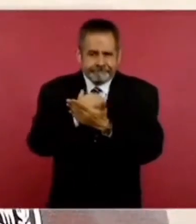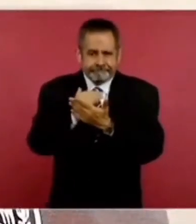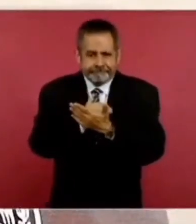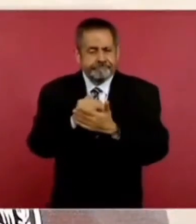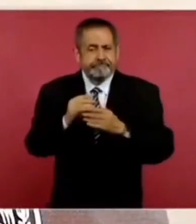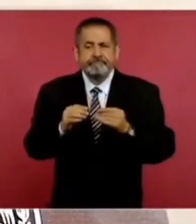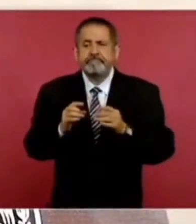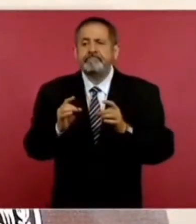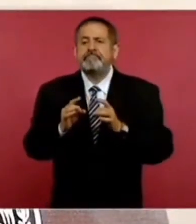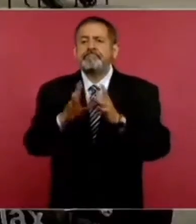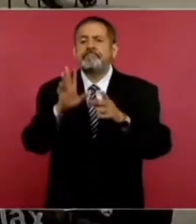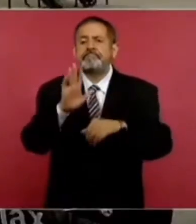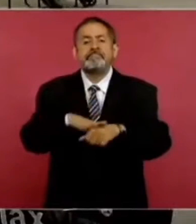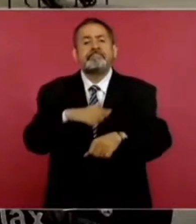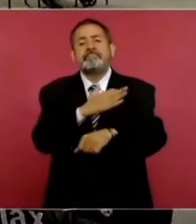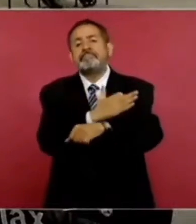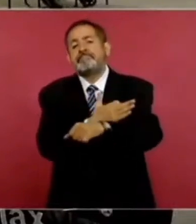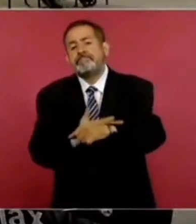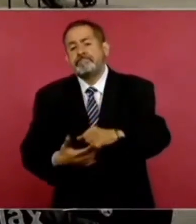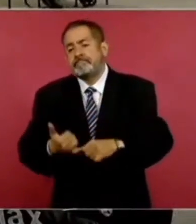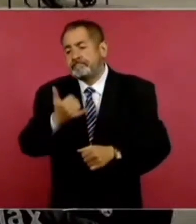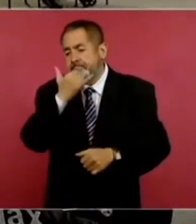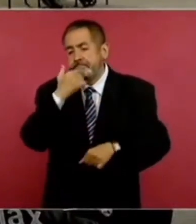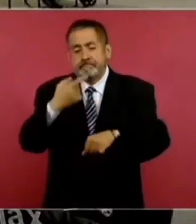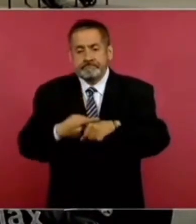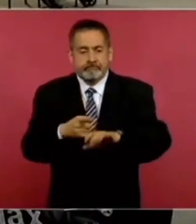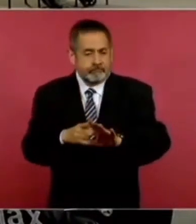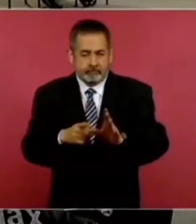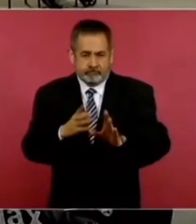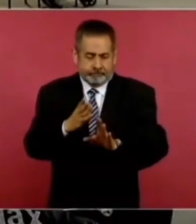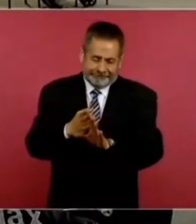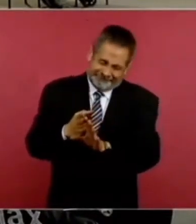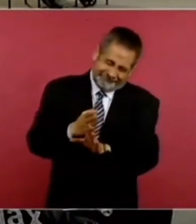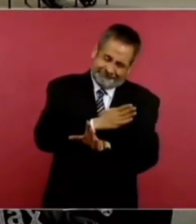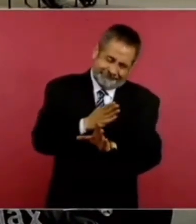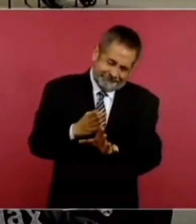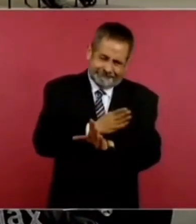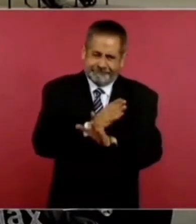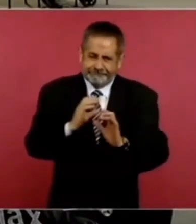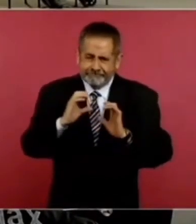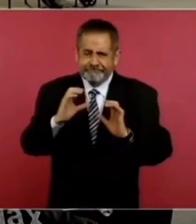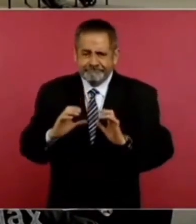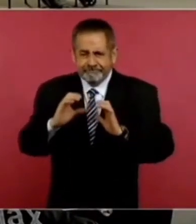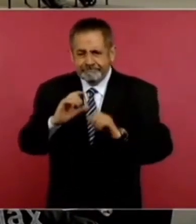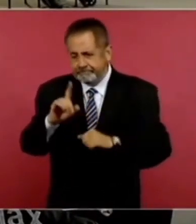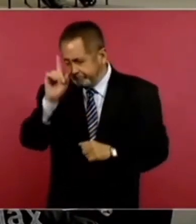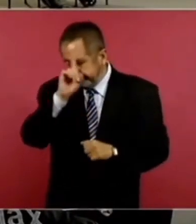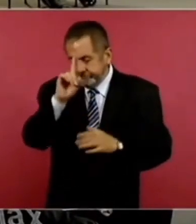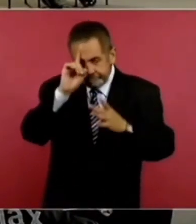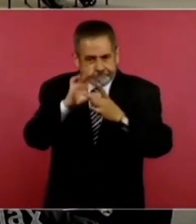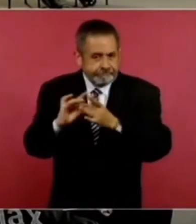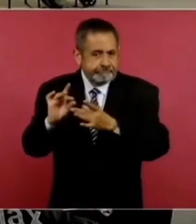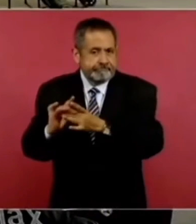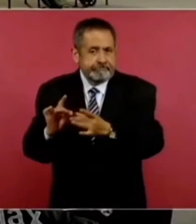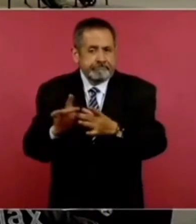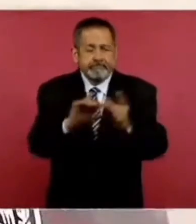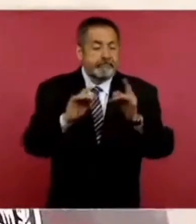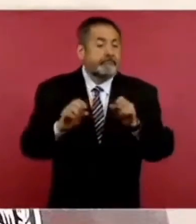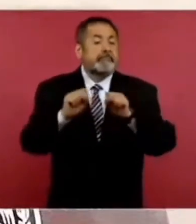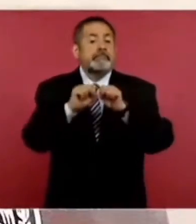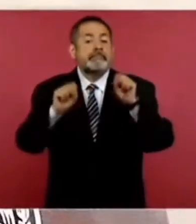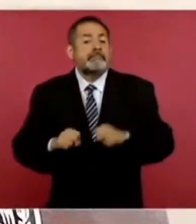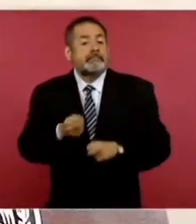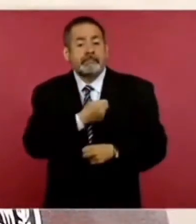momento donde esto ya es más grave, sino procurar la salud de las personas, volver a pensar en un sistema de salud y no en un sistema de